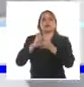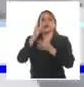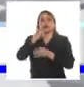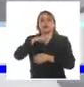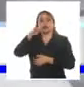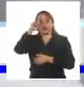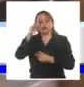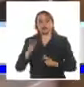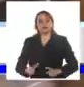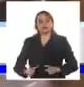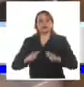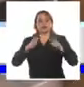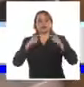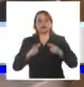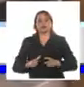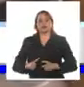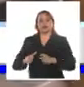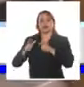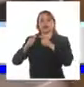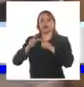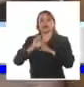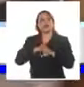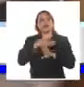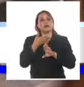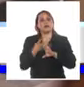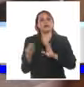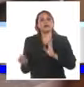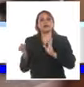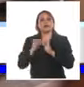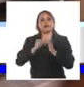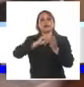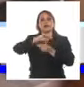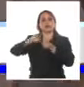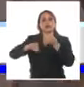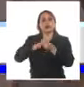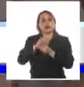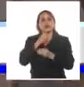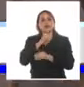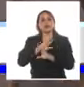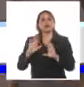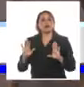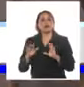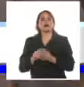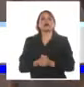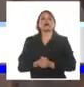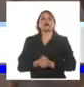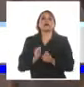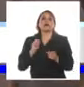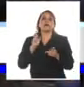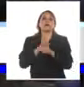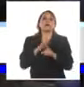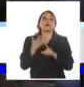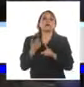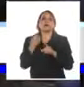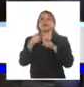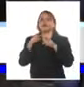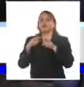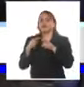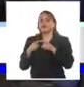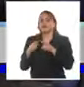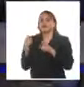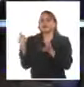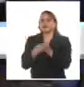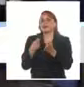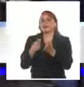del combustible doméstico, una vez que se aplique el cambio, llevará implícito elementos